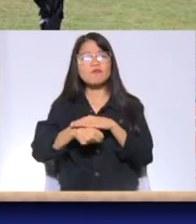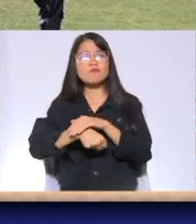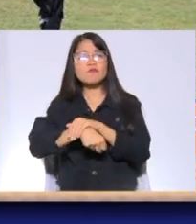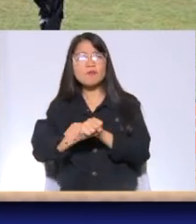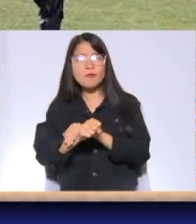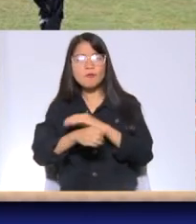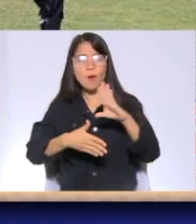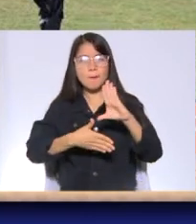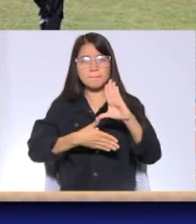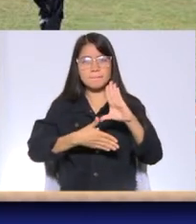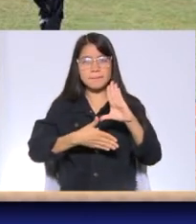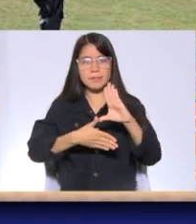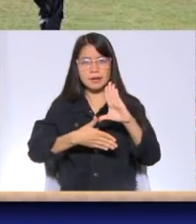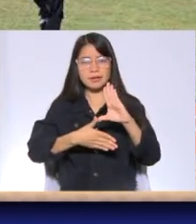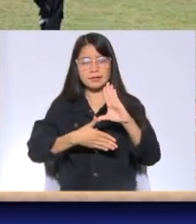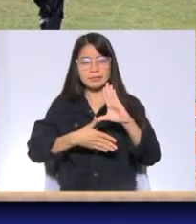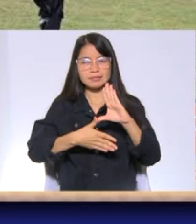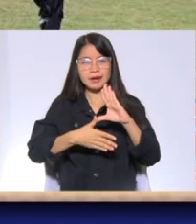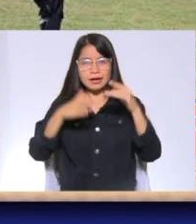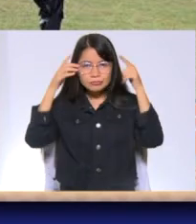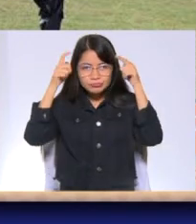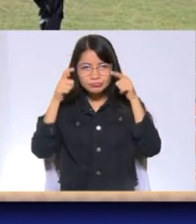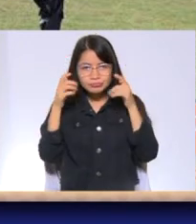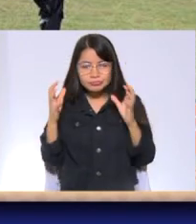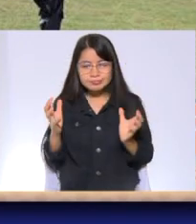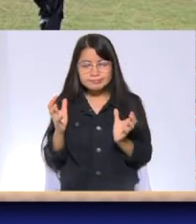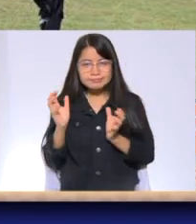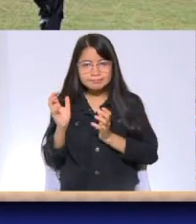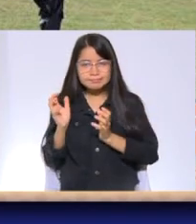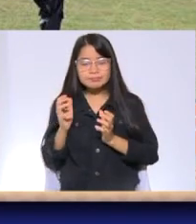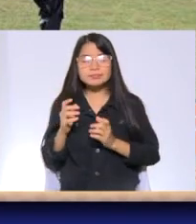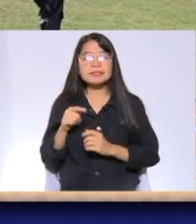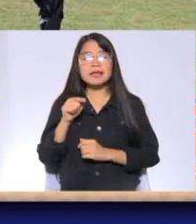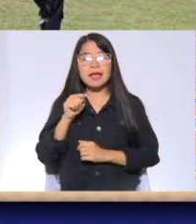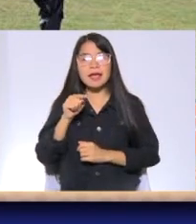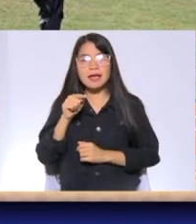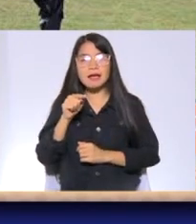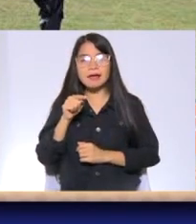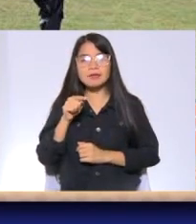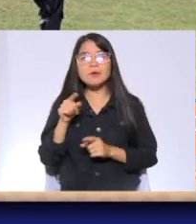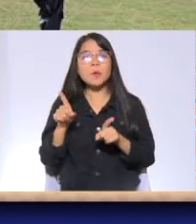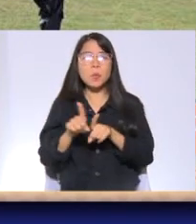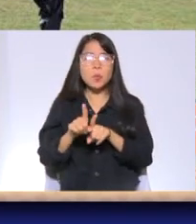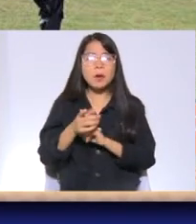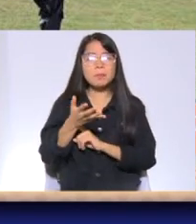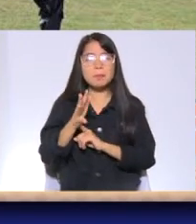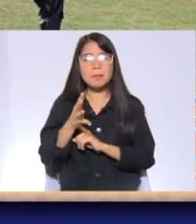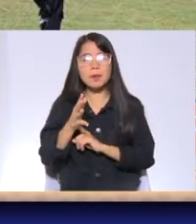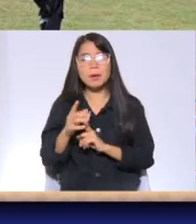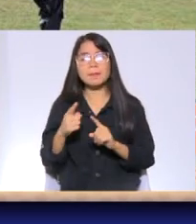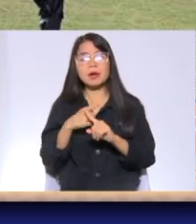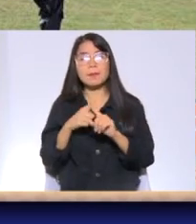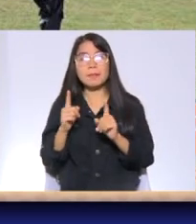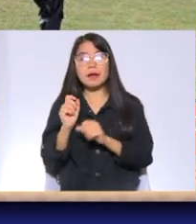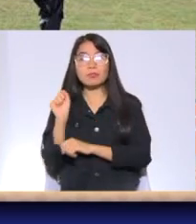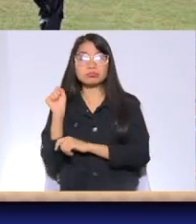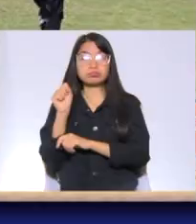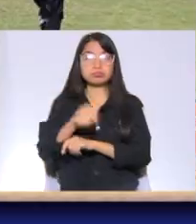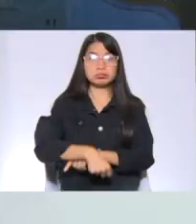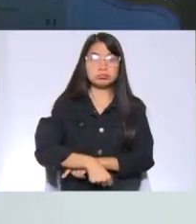tienen que hacer es alarme una bandera. Ellos se colocan una bandera en la cintura que tiene los flags a los lados y en vez de tumbarte, de